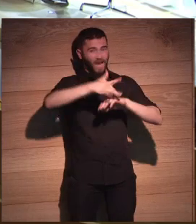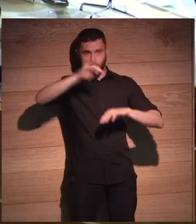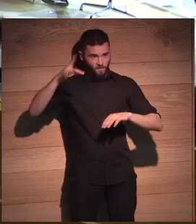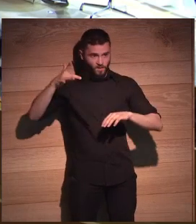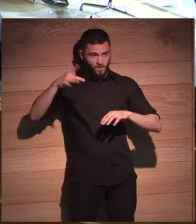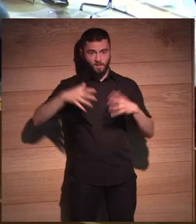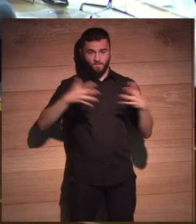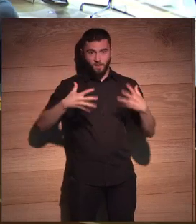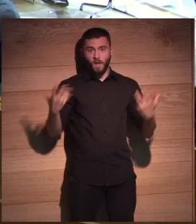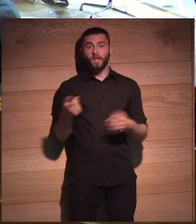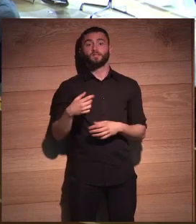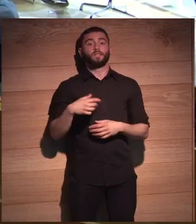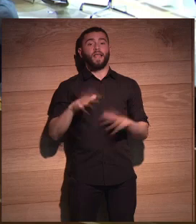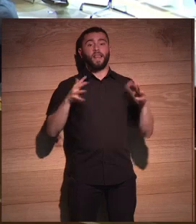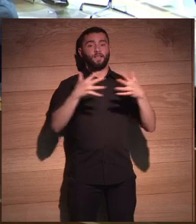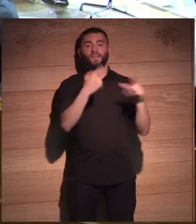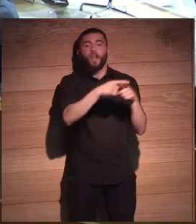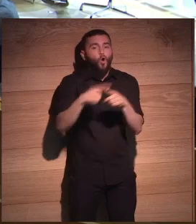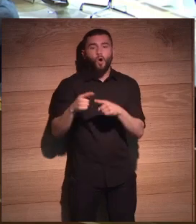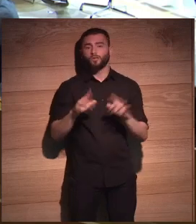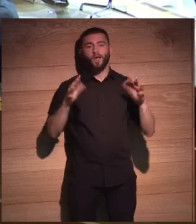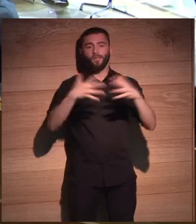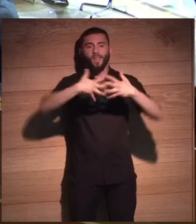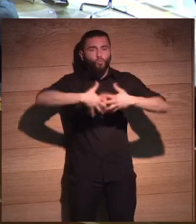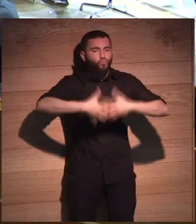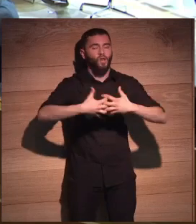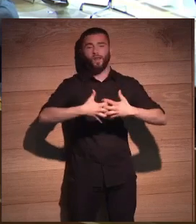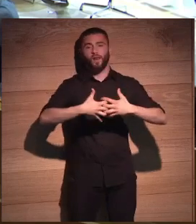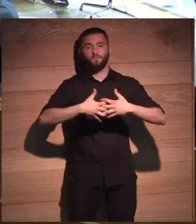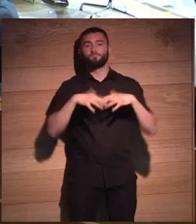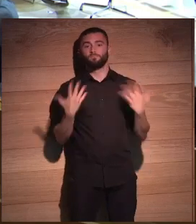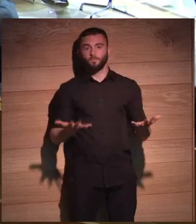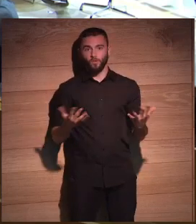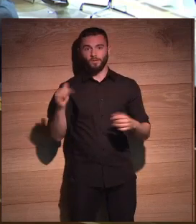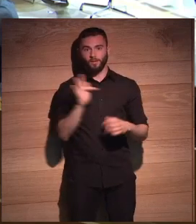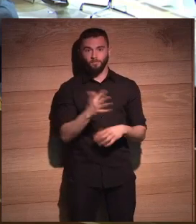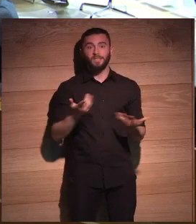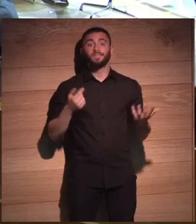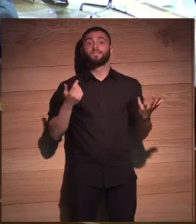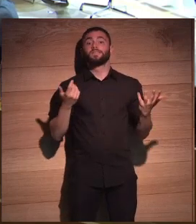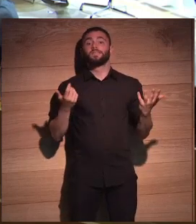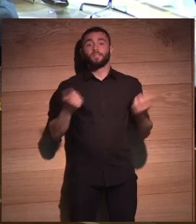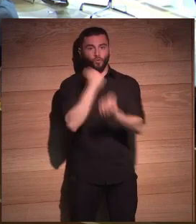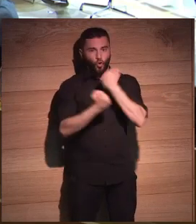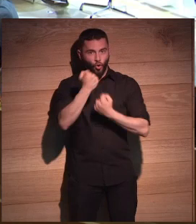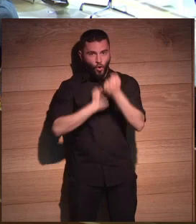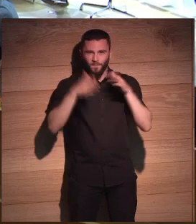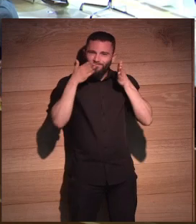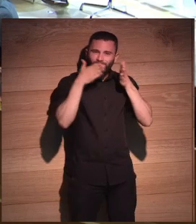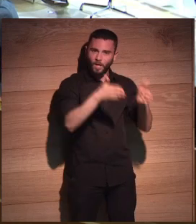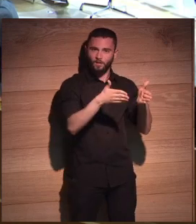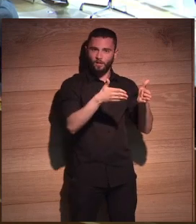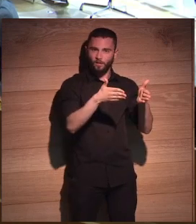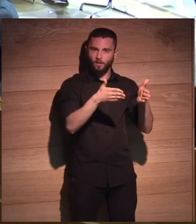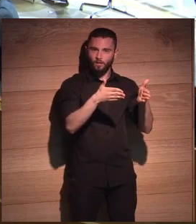artificial, Internet de las cosas, Internet industrial. Y entonces, además que hay economía de atención